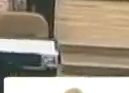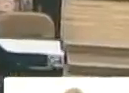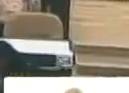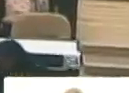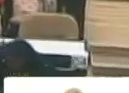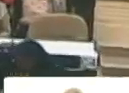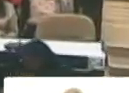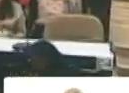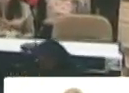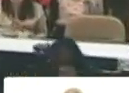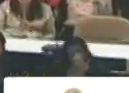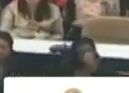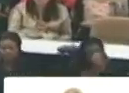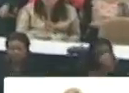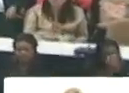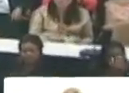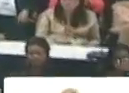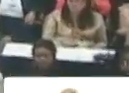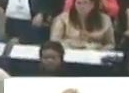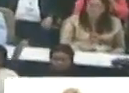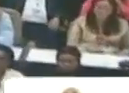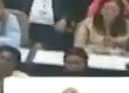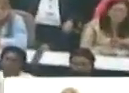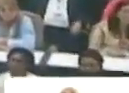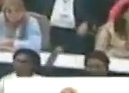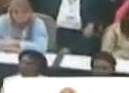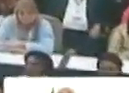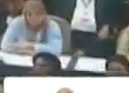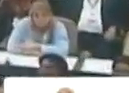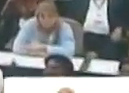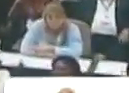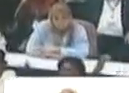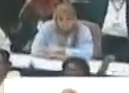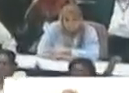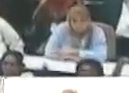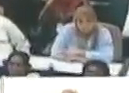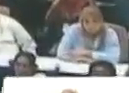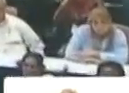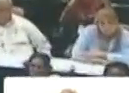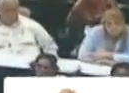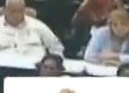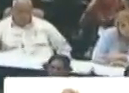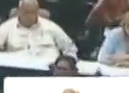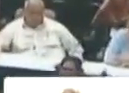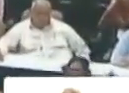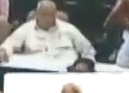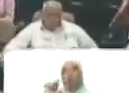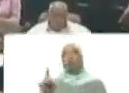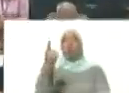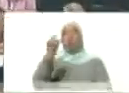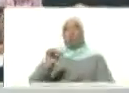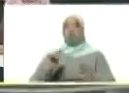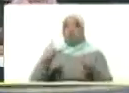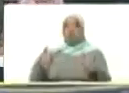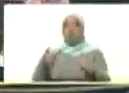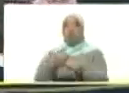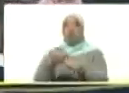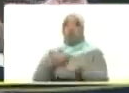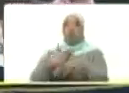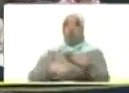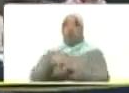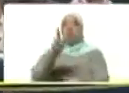se cumplían los primeros 10 años del primer encuentro, del primer abrazo entre aquellos